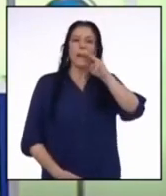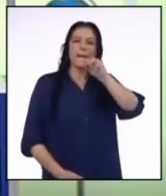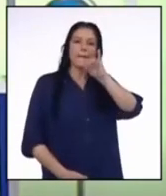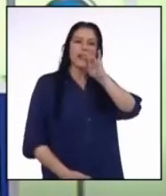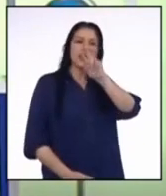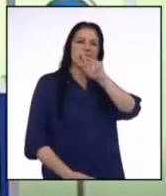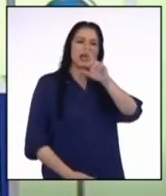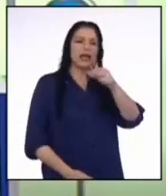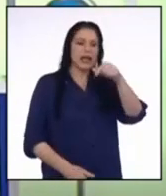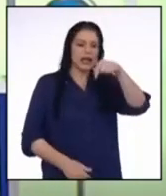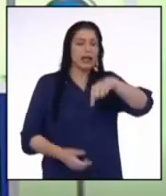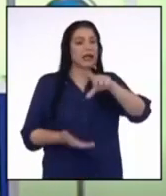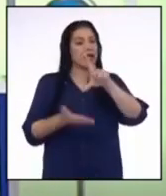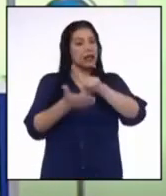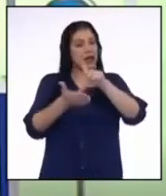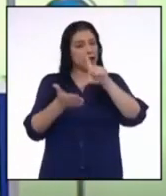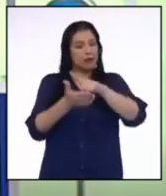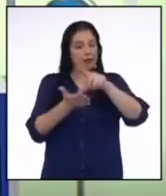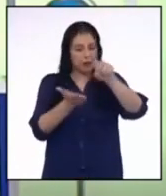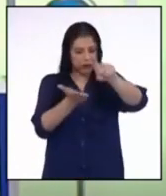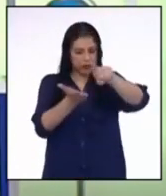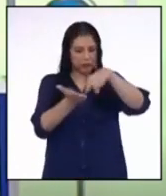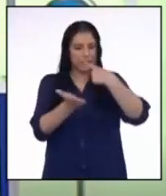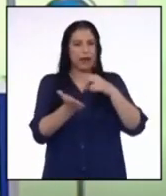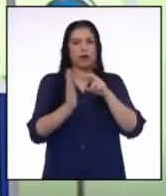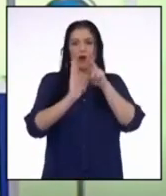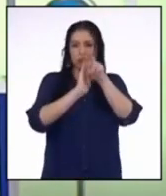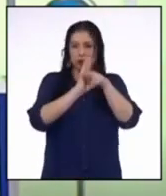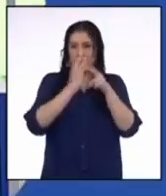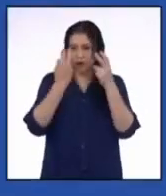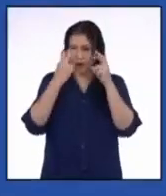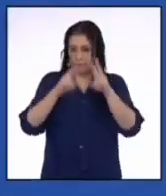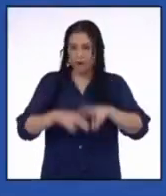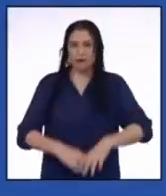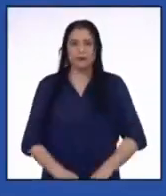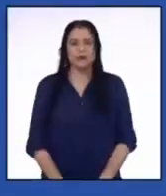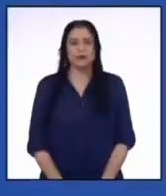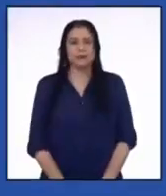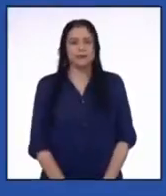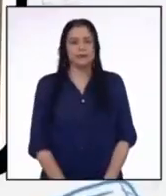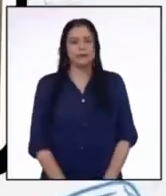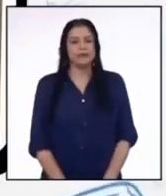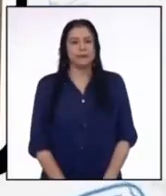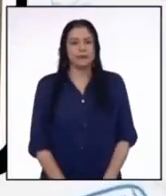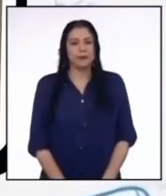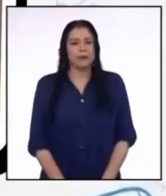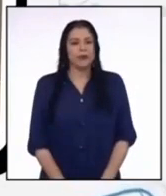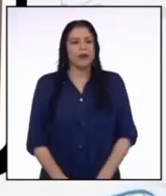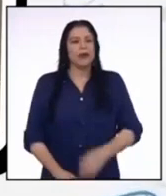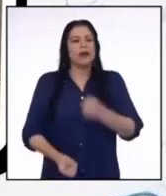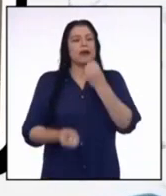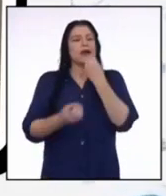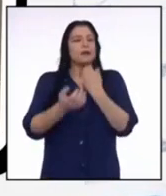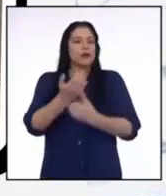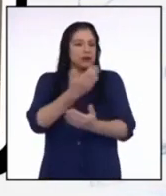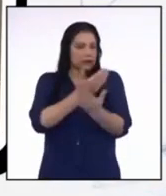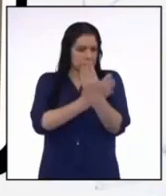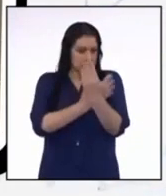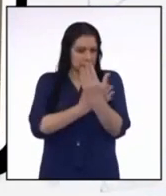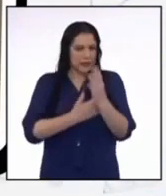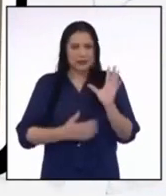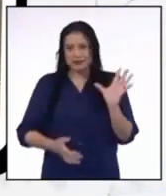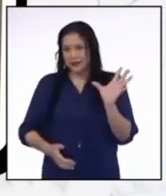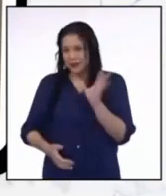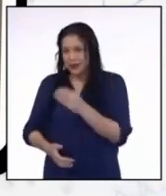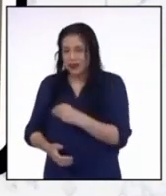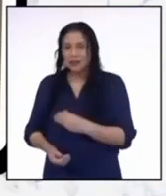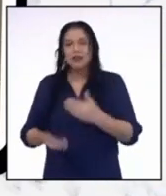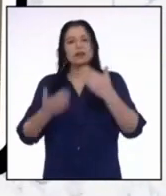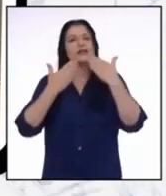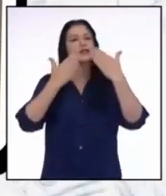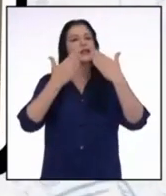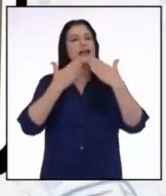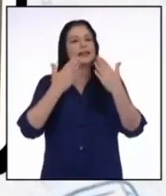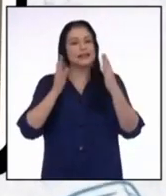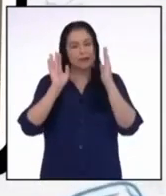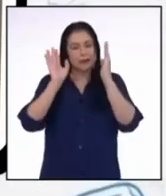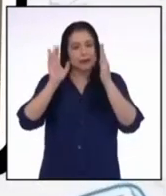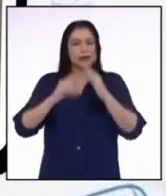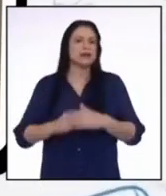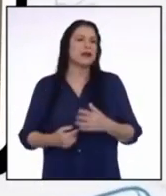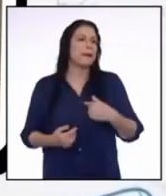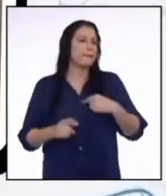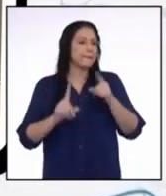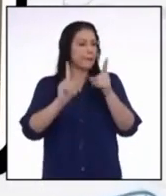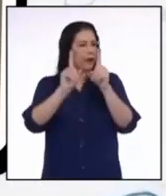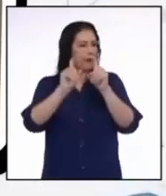Mireia de Lima, quien nos ha enviado el siguiente video. Veámoslo. Buenos días a todos, gracias por recibirme.